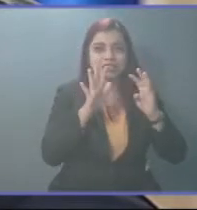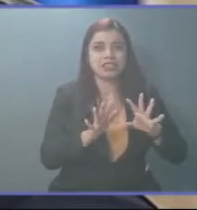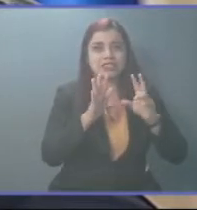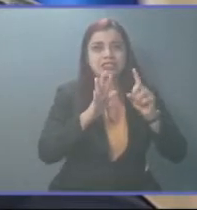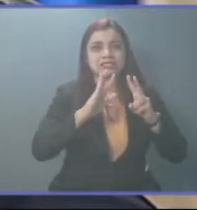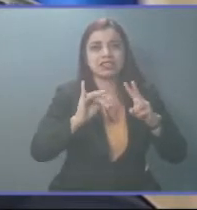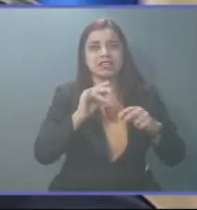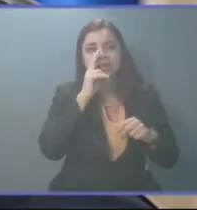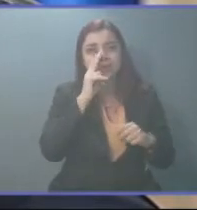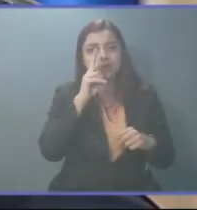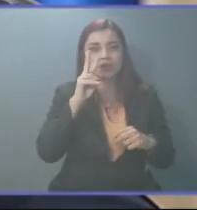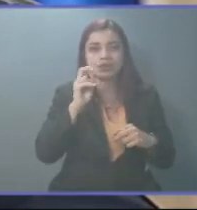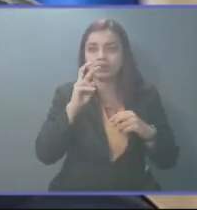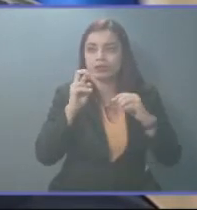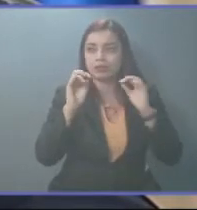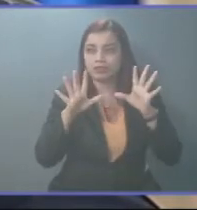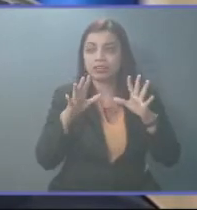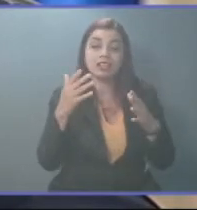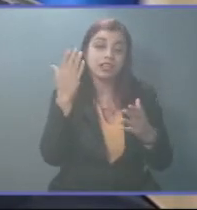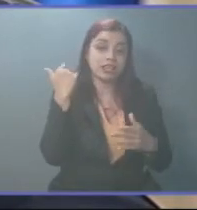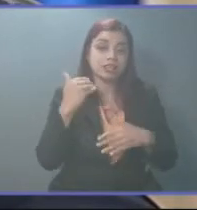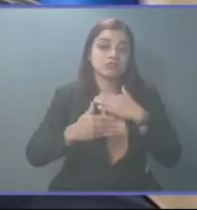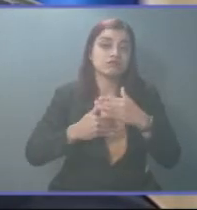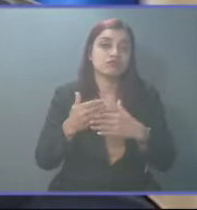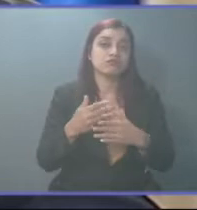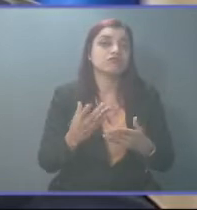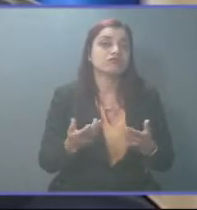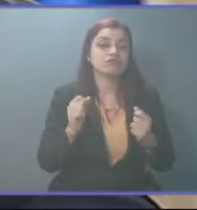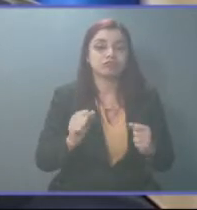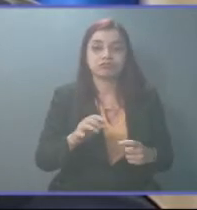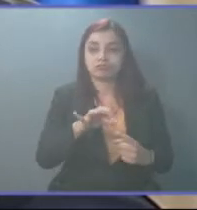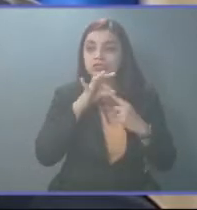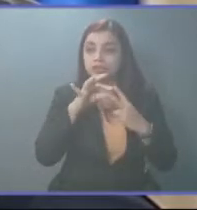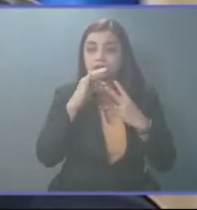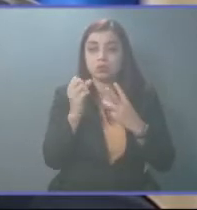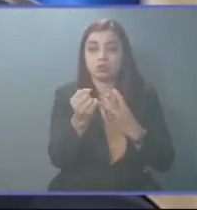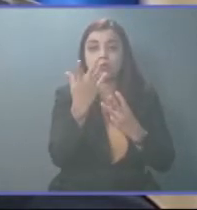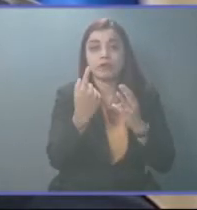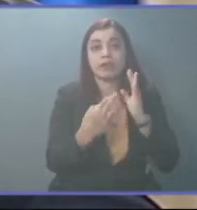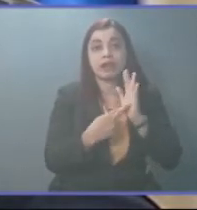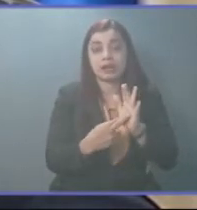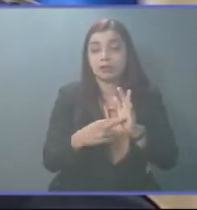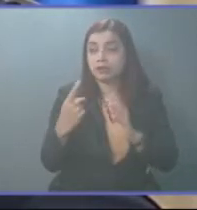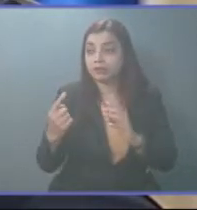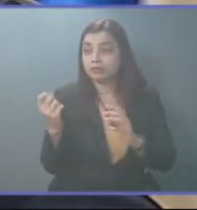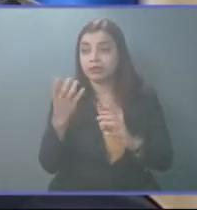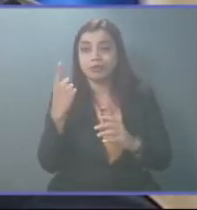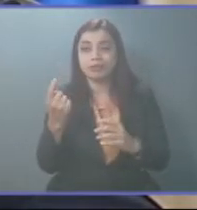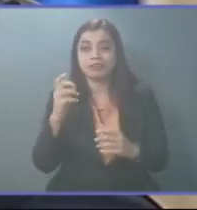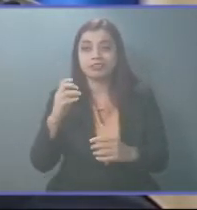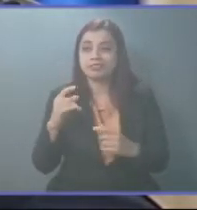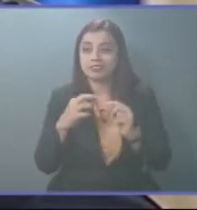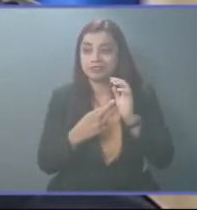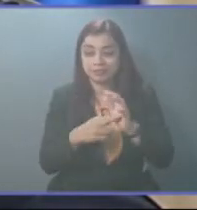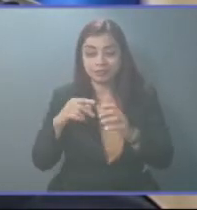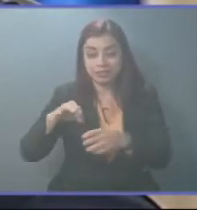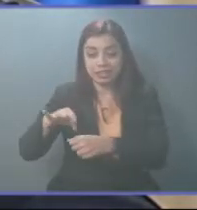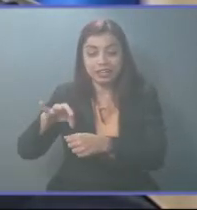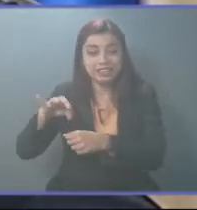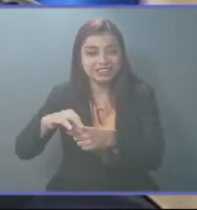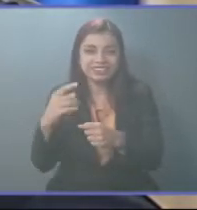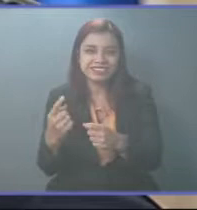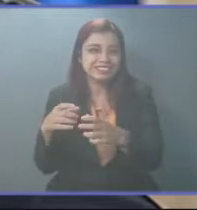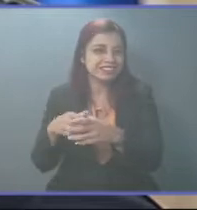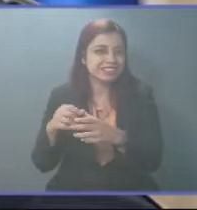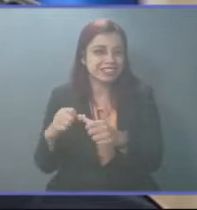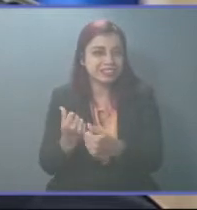año 2010. Dicho proceso incluirá sin mayor dilación la elección de la nueva representación de la sociedad civil, de acuerdo a lo establecido en la presente ley